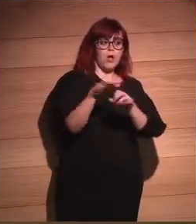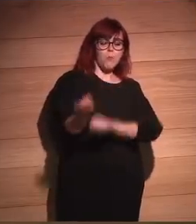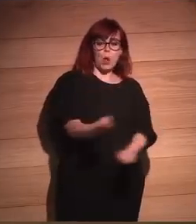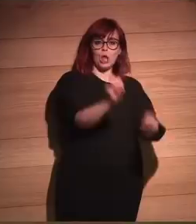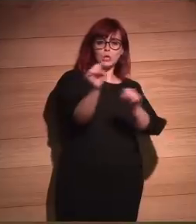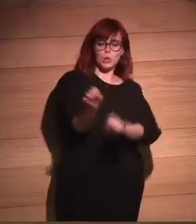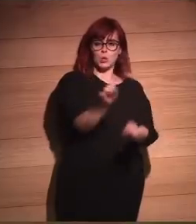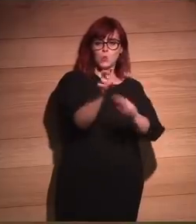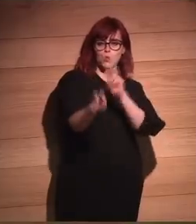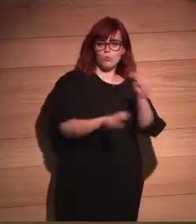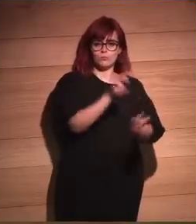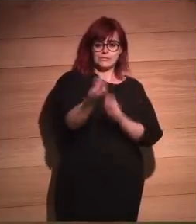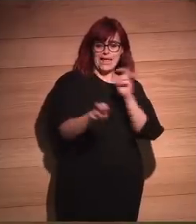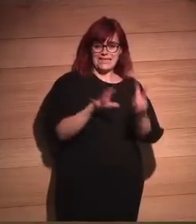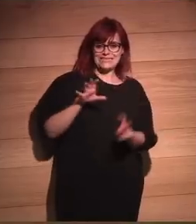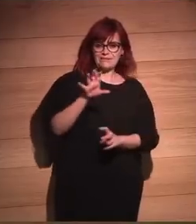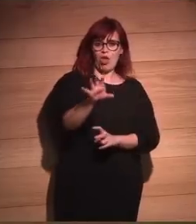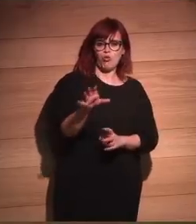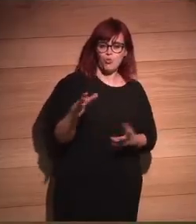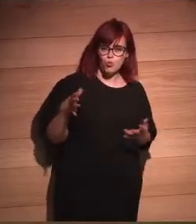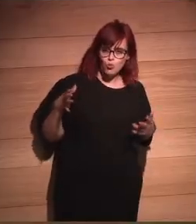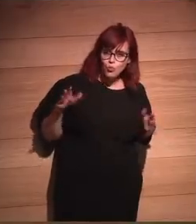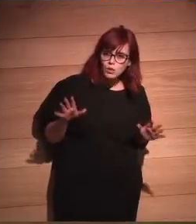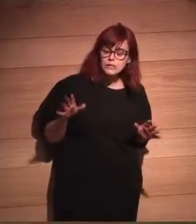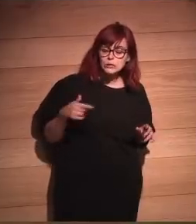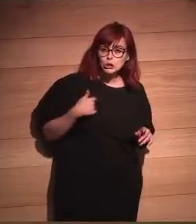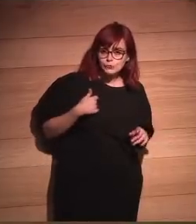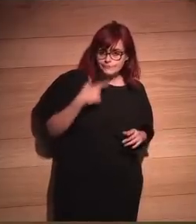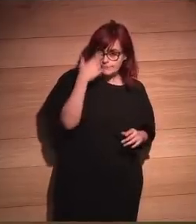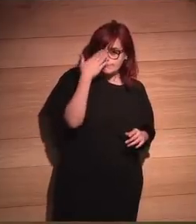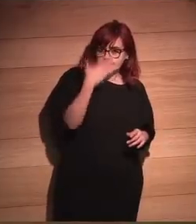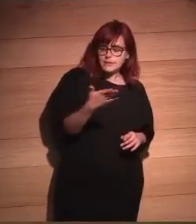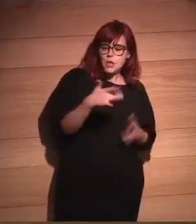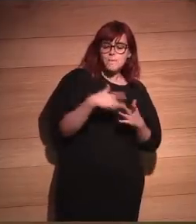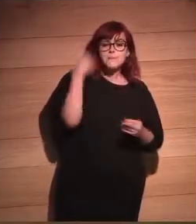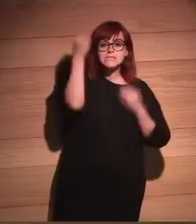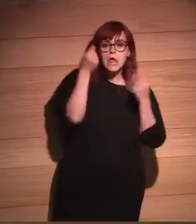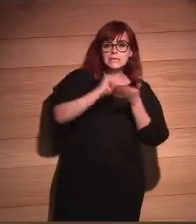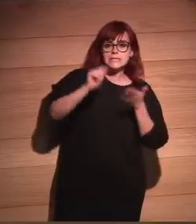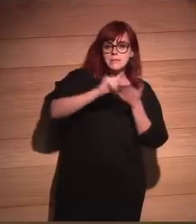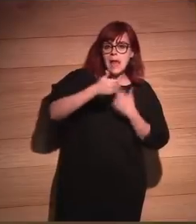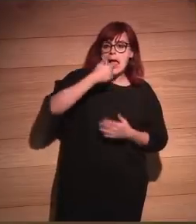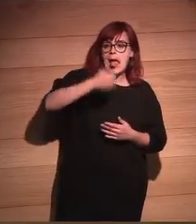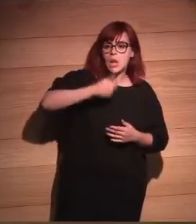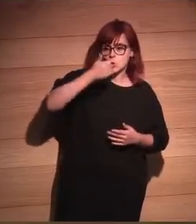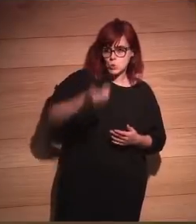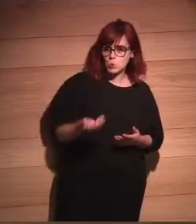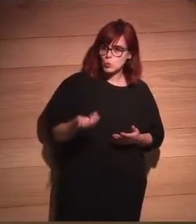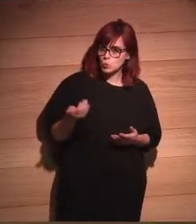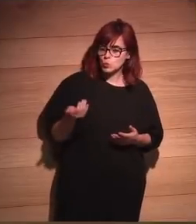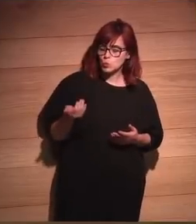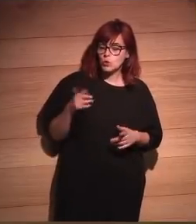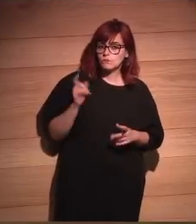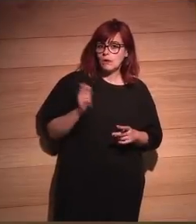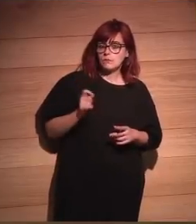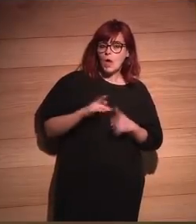en el Estado. Vamos a ver, yo estoy incluso pensando en escribir algo, porque